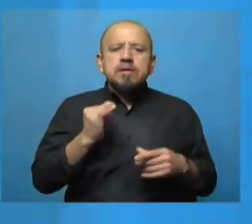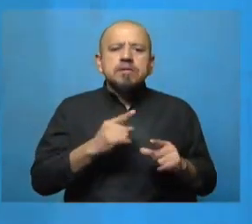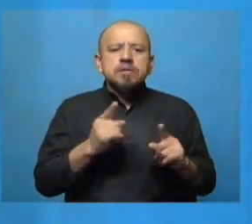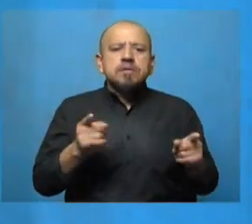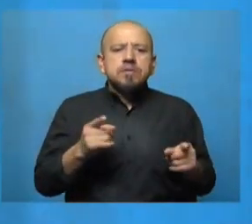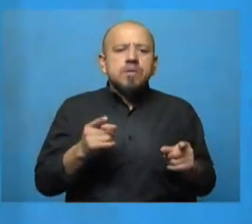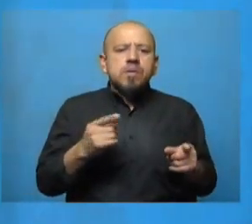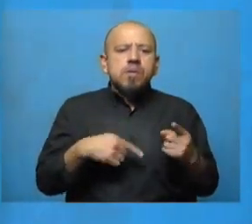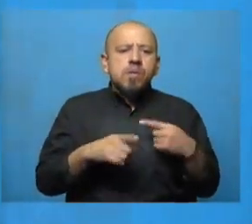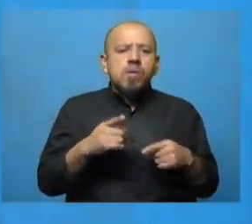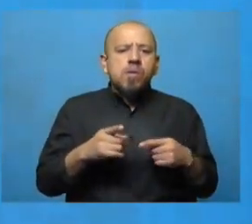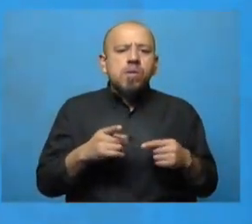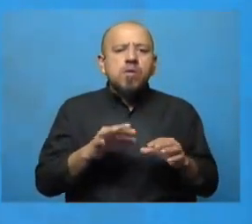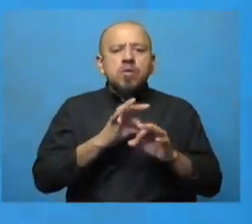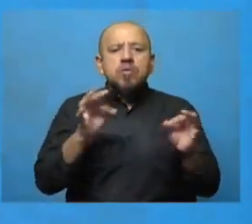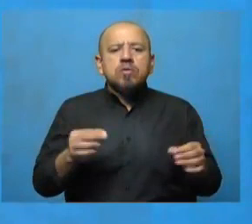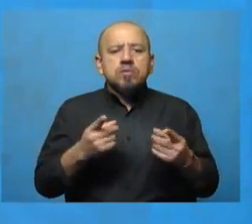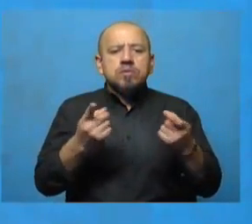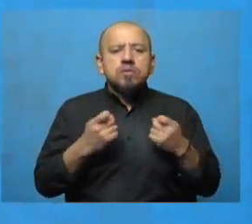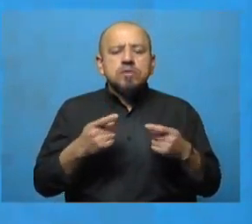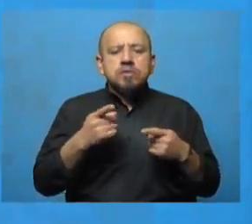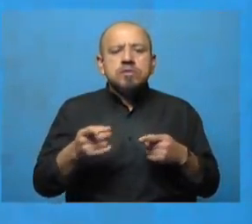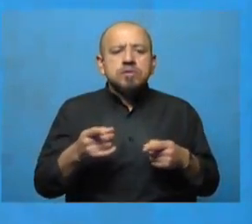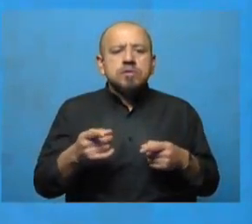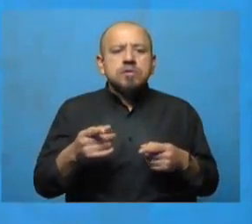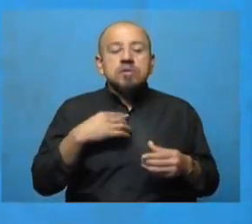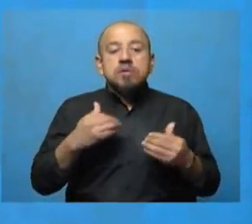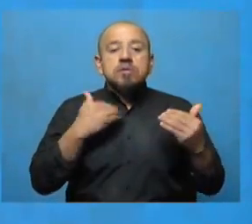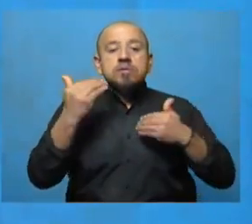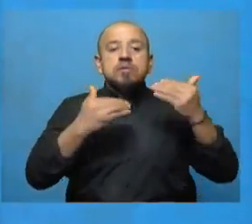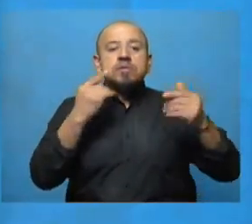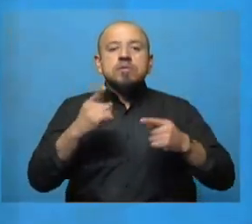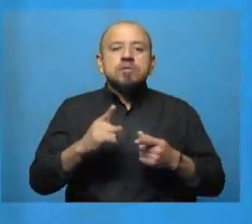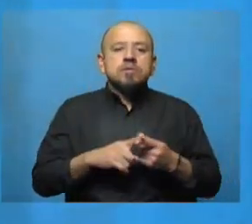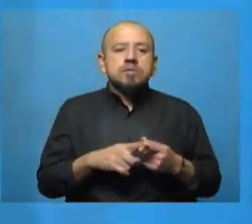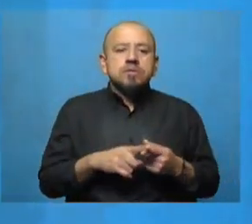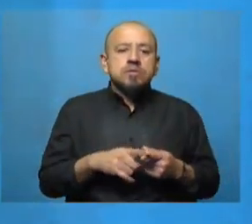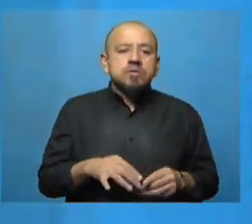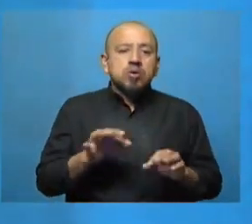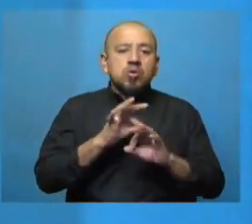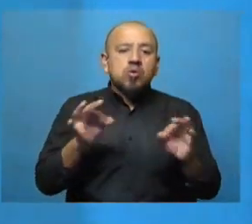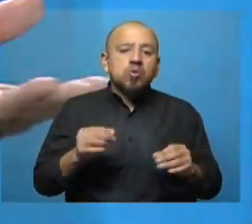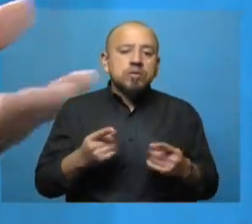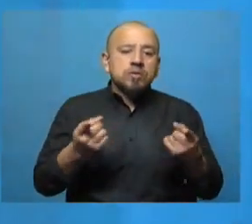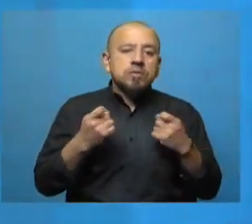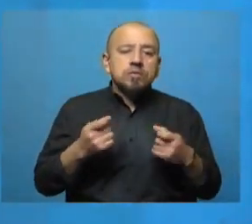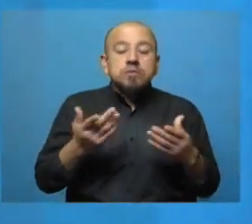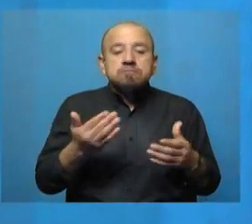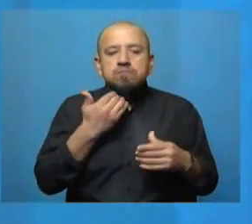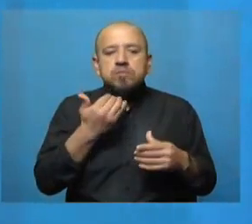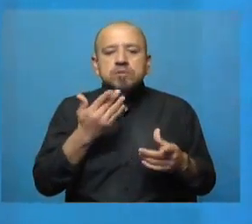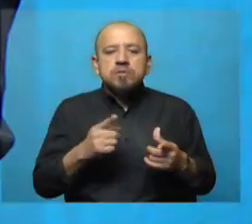en tal ámbito o lo que necesita este candidato para para sobresalirlo o lo que se necesita para que